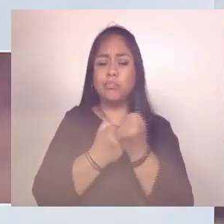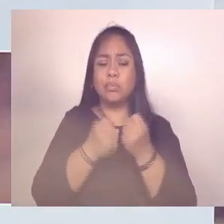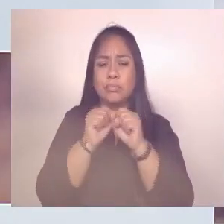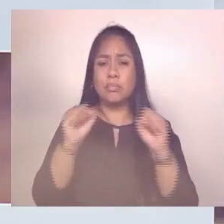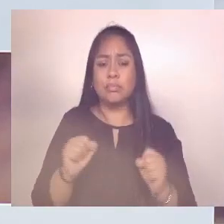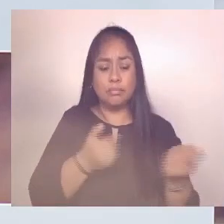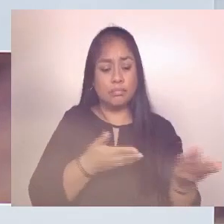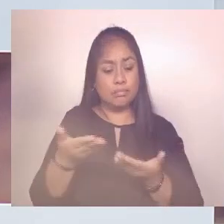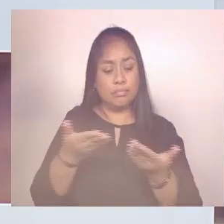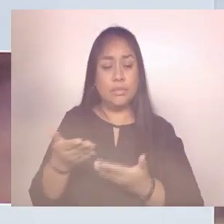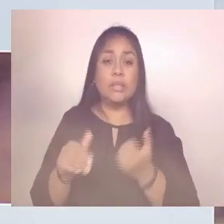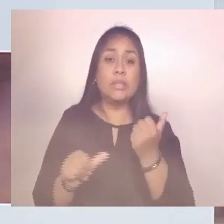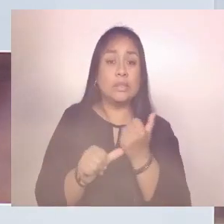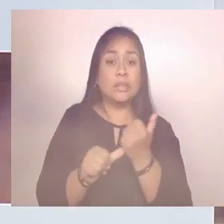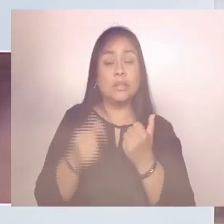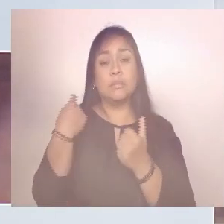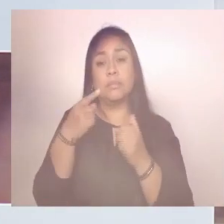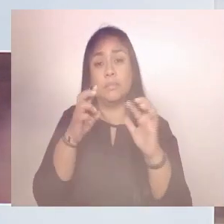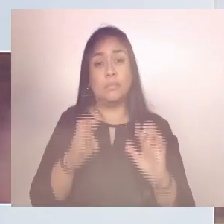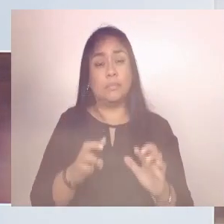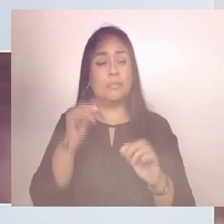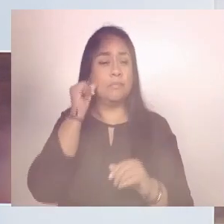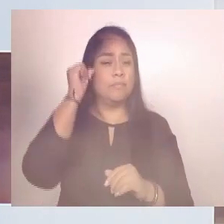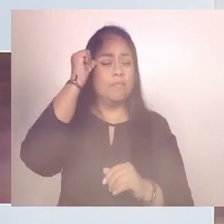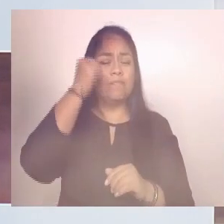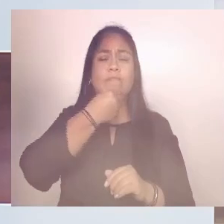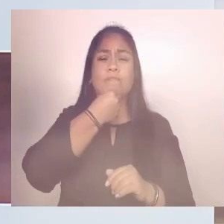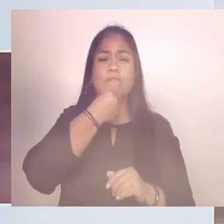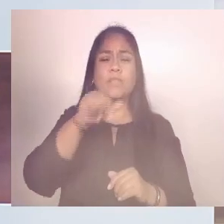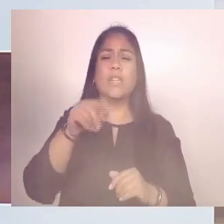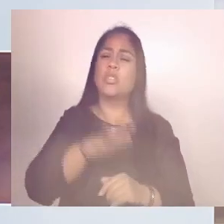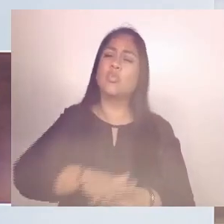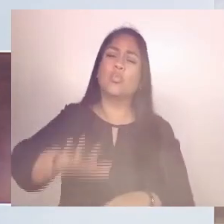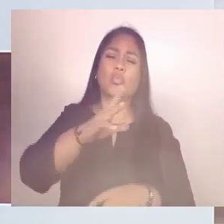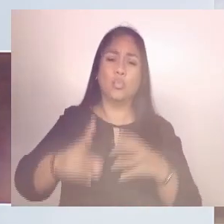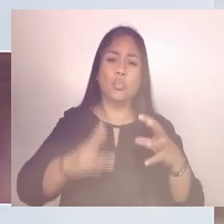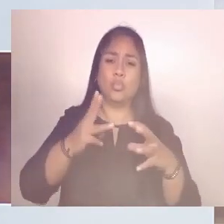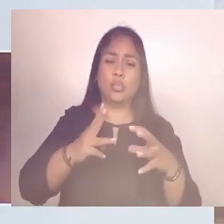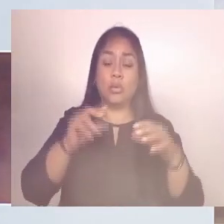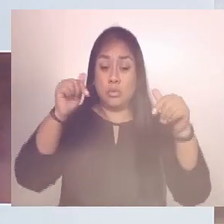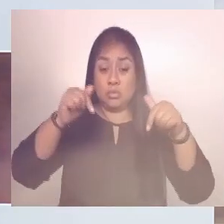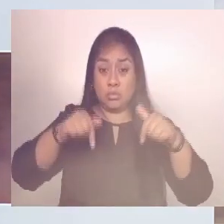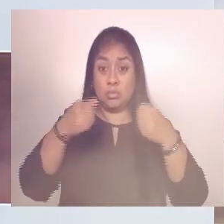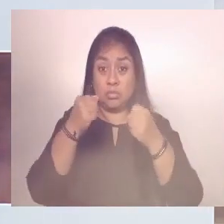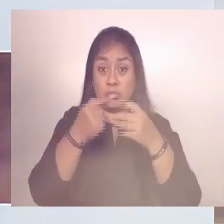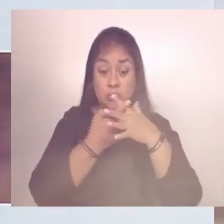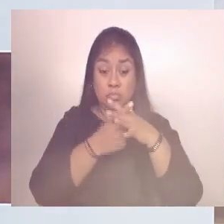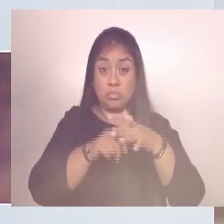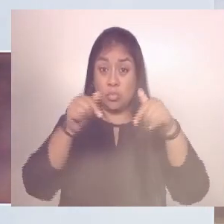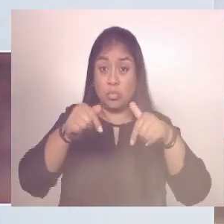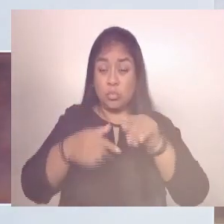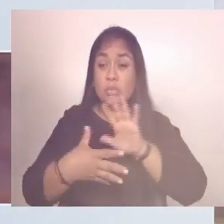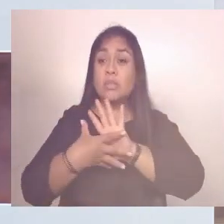y asistencia a las personas mayores en todo el mundo. Que esto que hoy se está inaugurando acá se